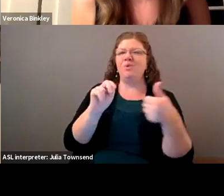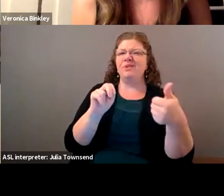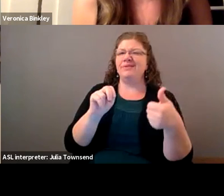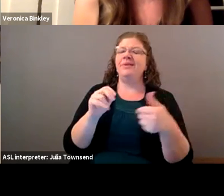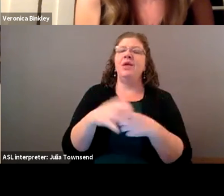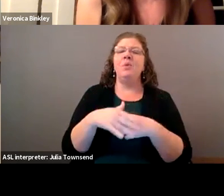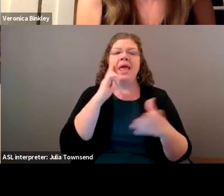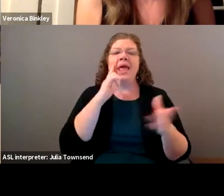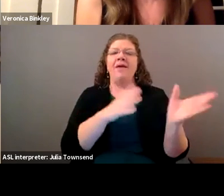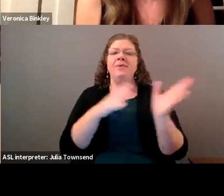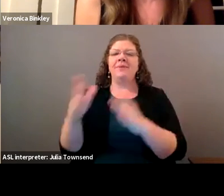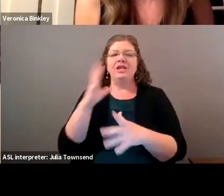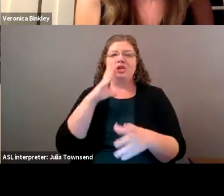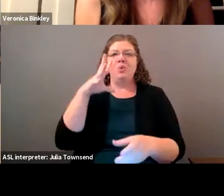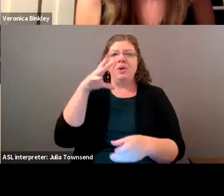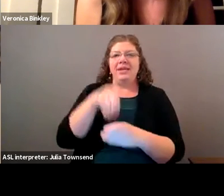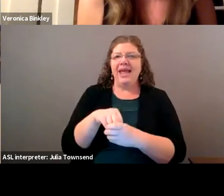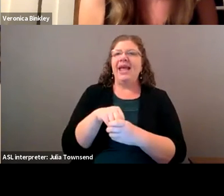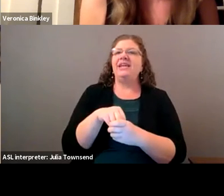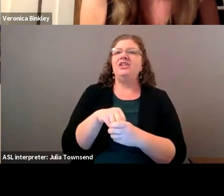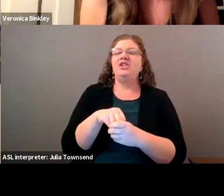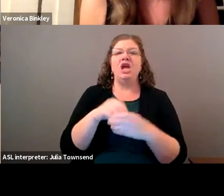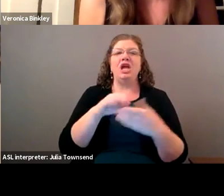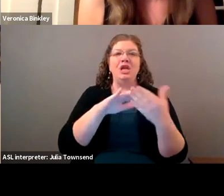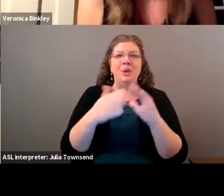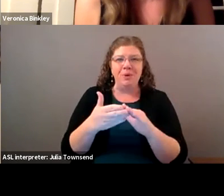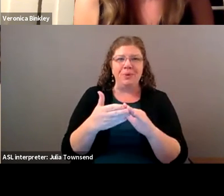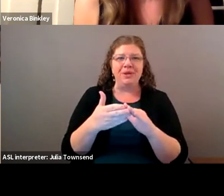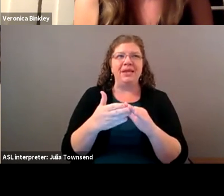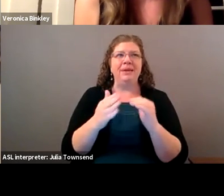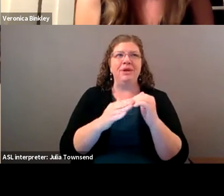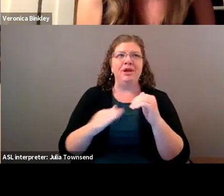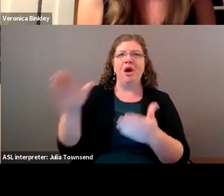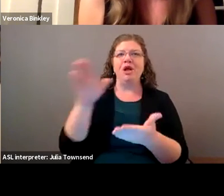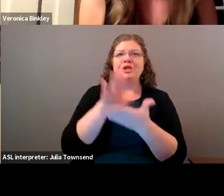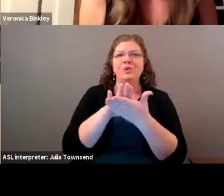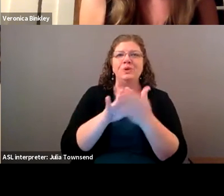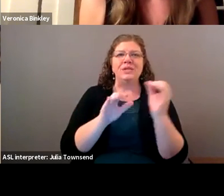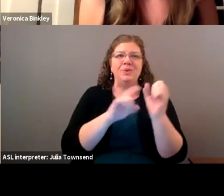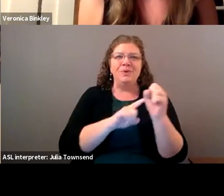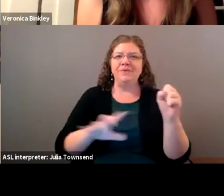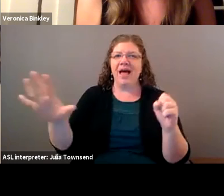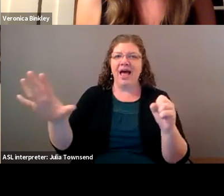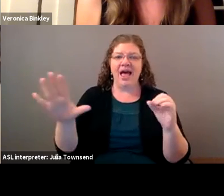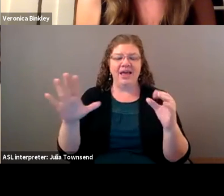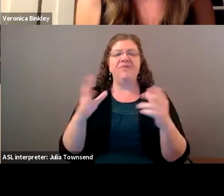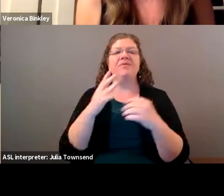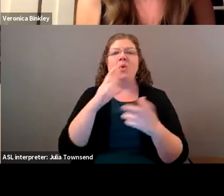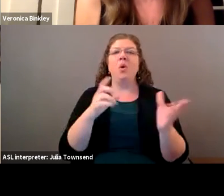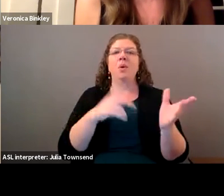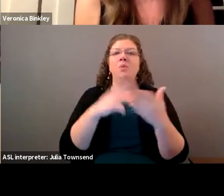También quiero mencionar que tenemos planes para que la comunidad participe